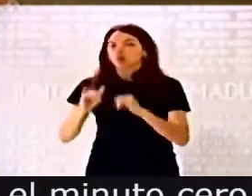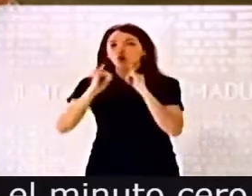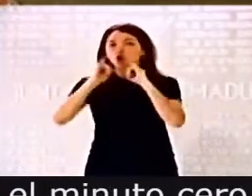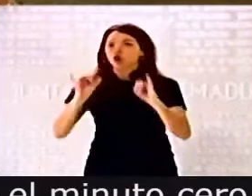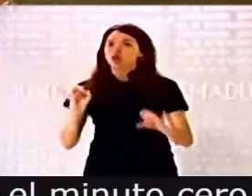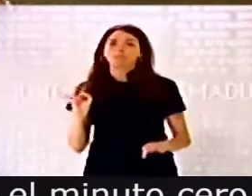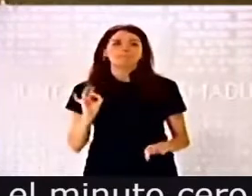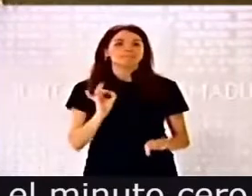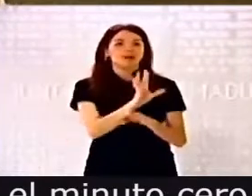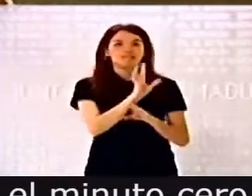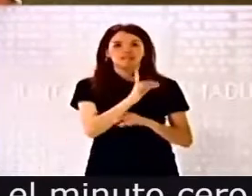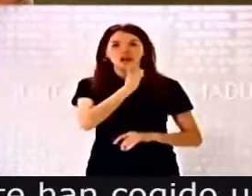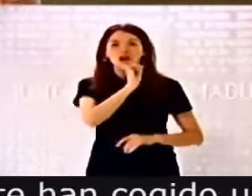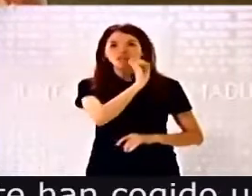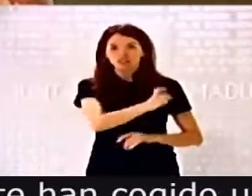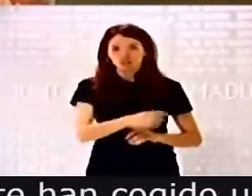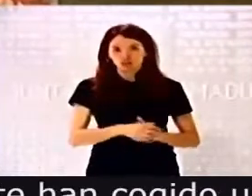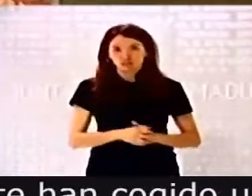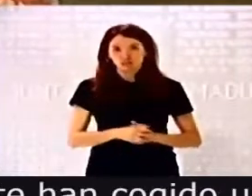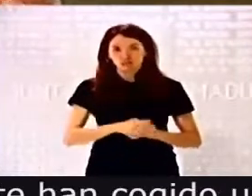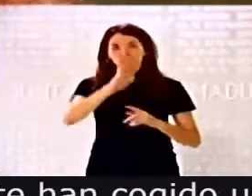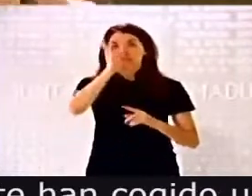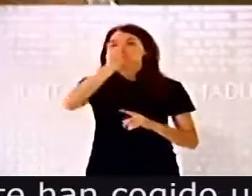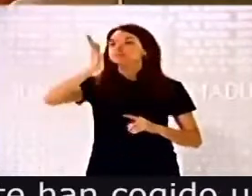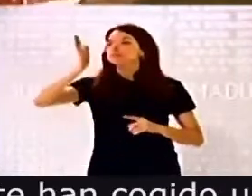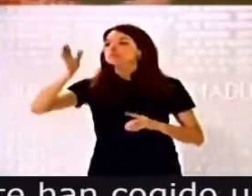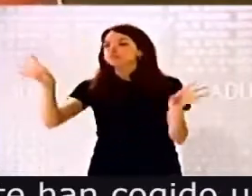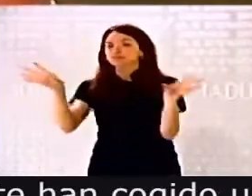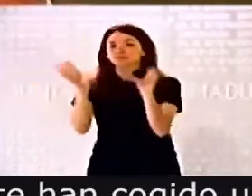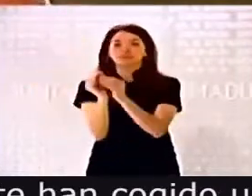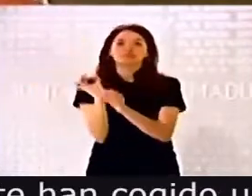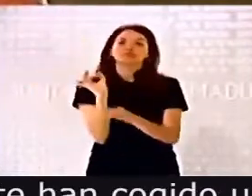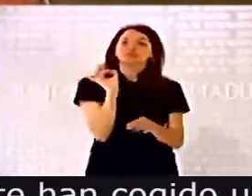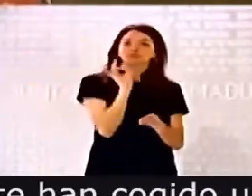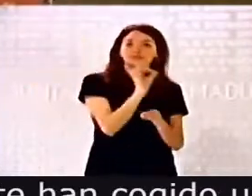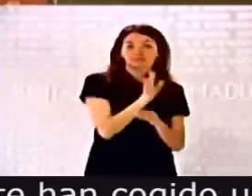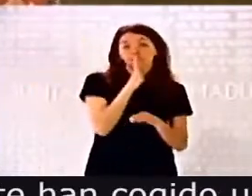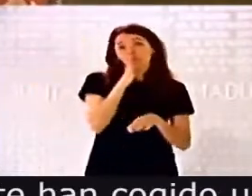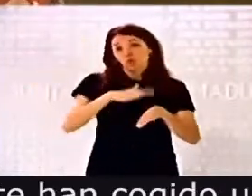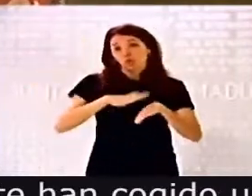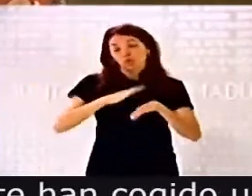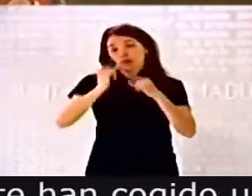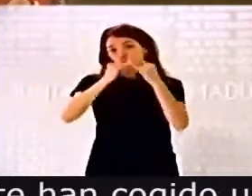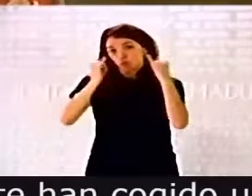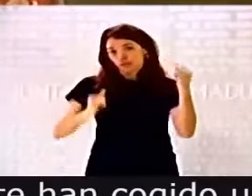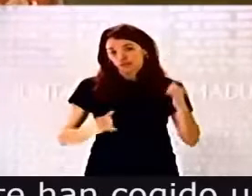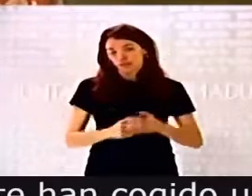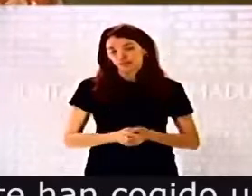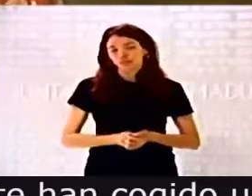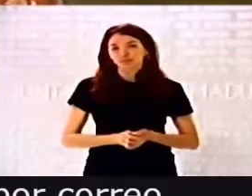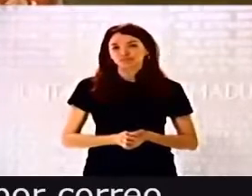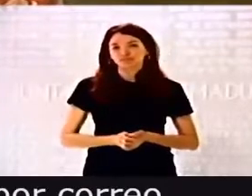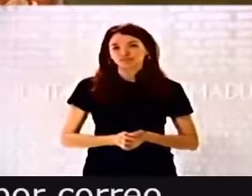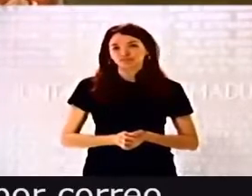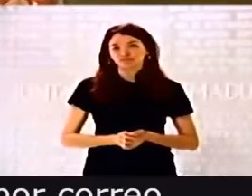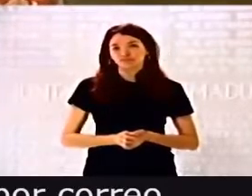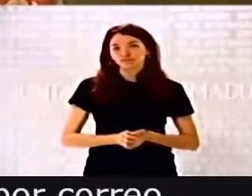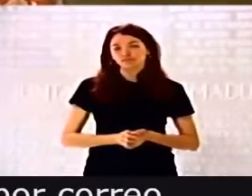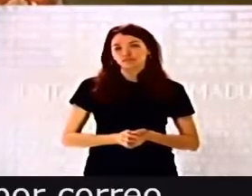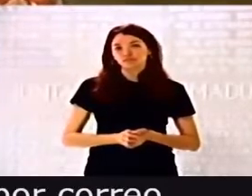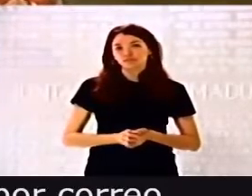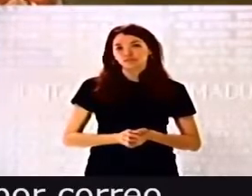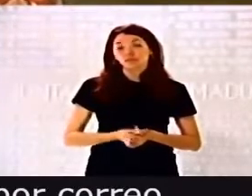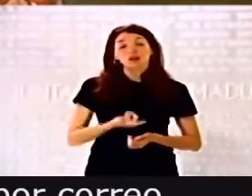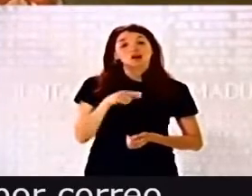electrónico esos daños de las tormentas. Tú ya sabes que lo